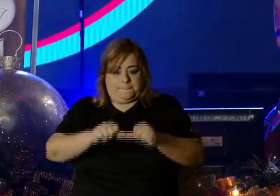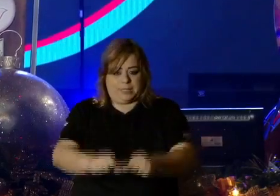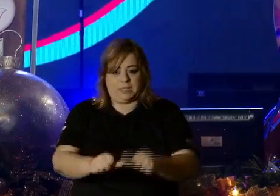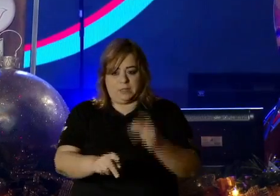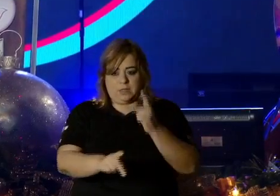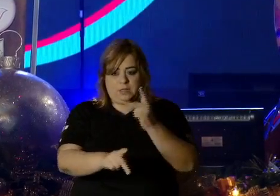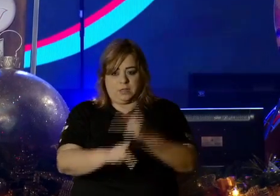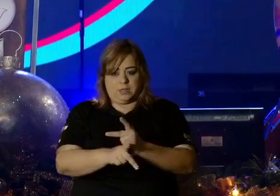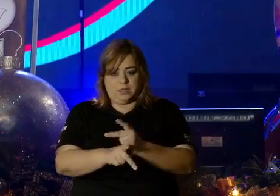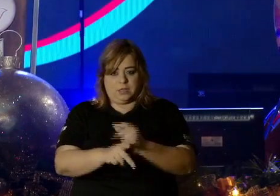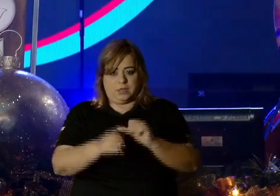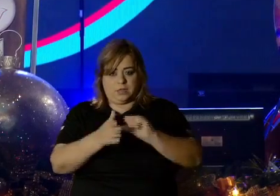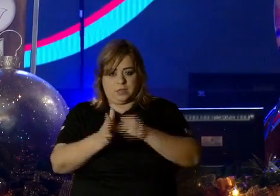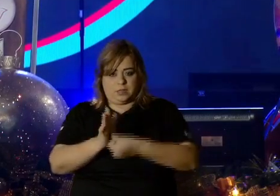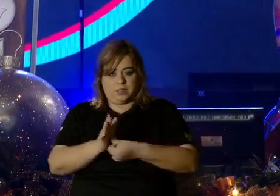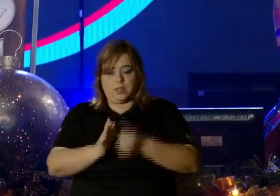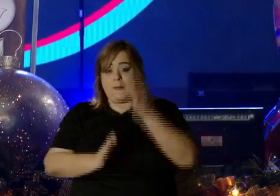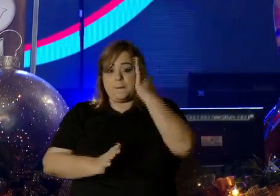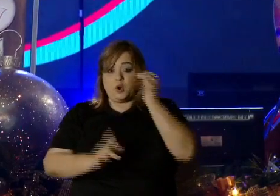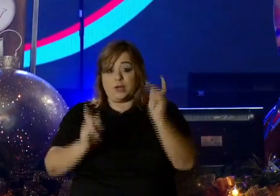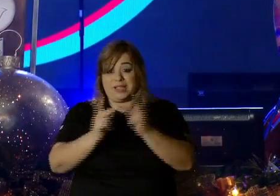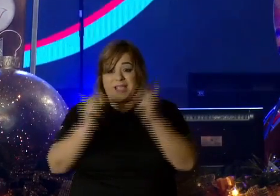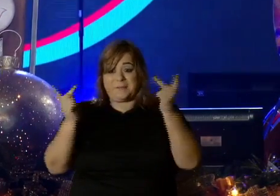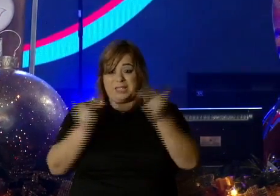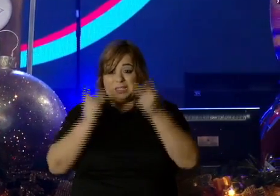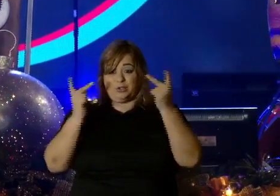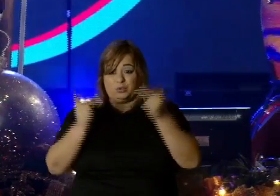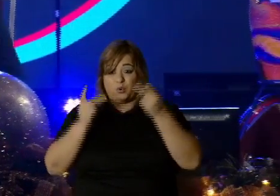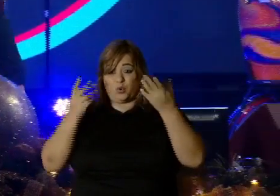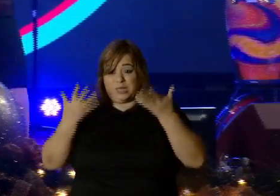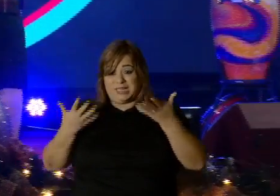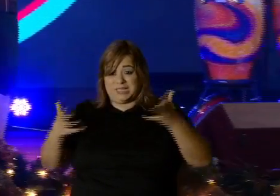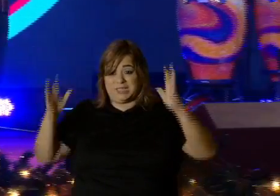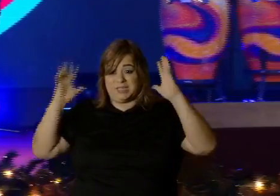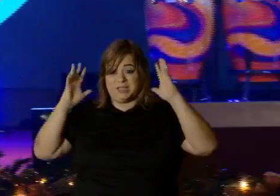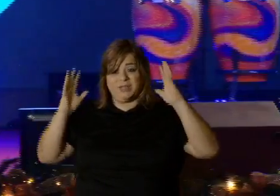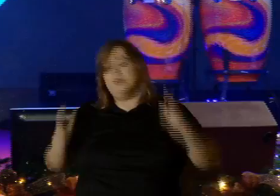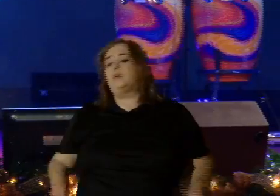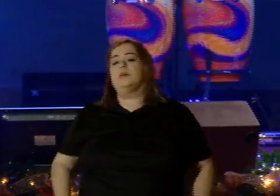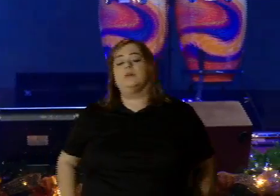resiste, porque la victoria ya es.